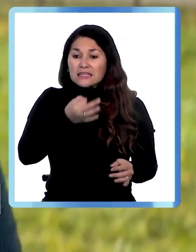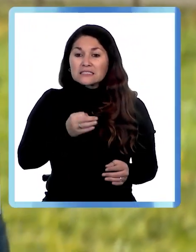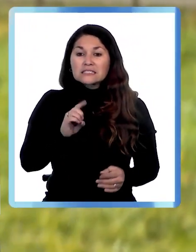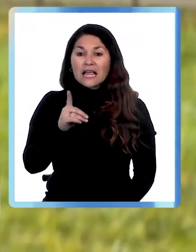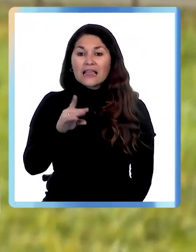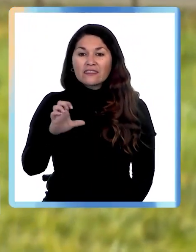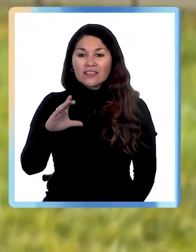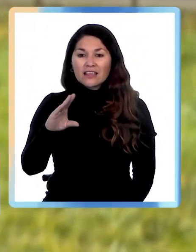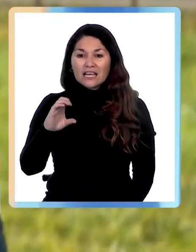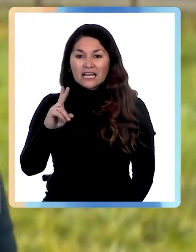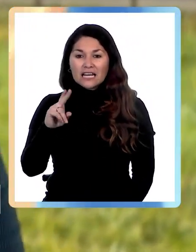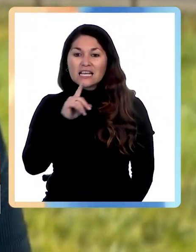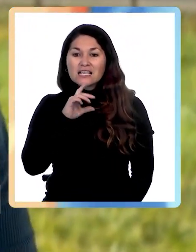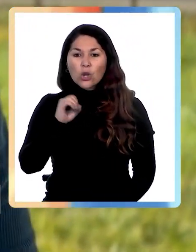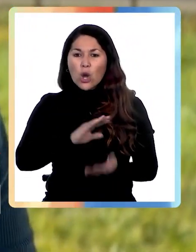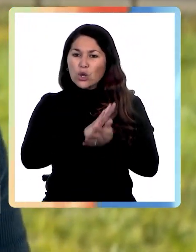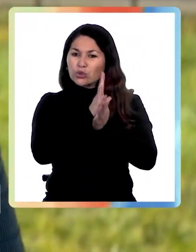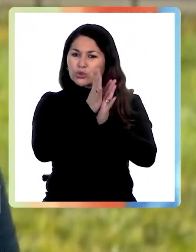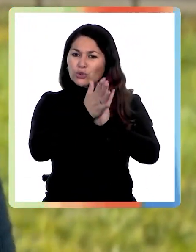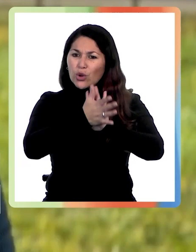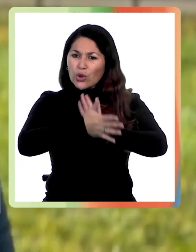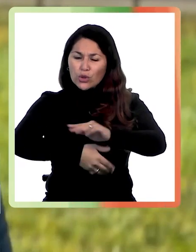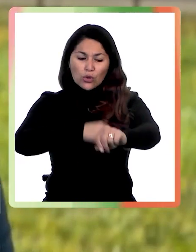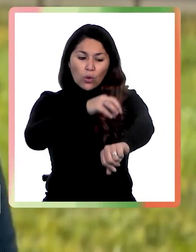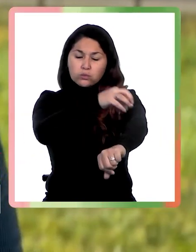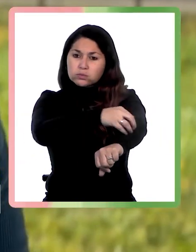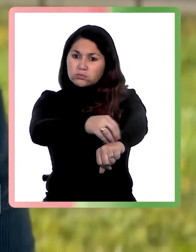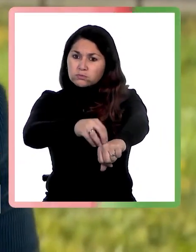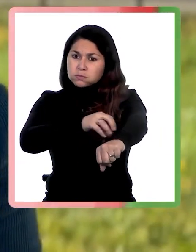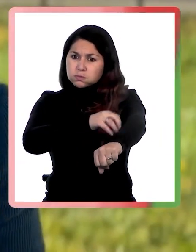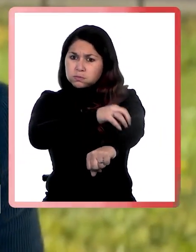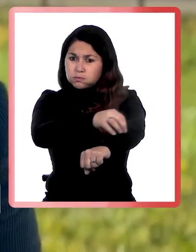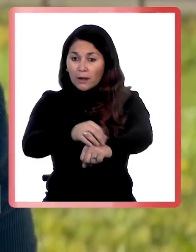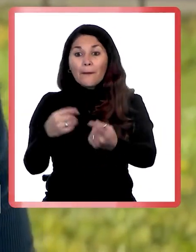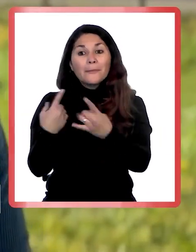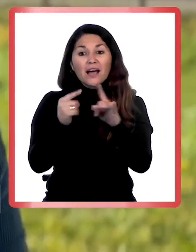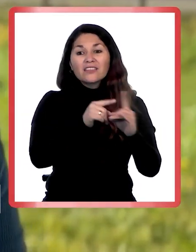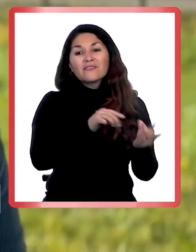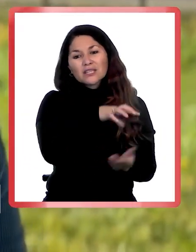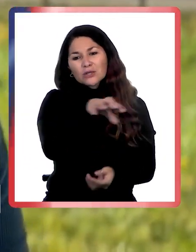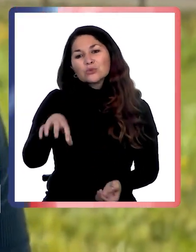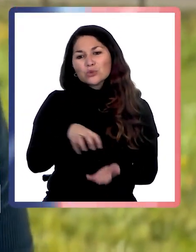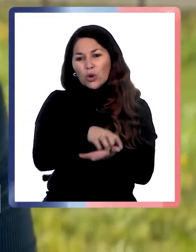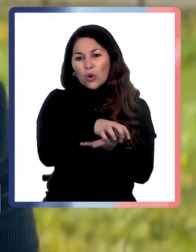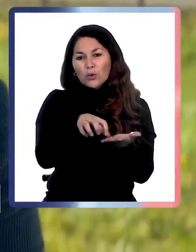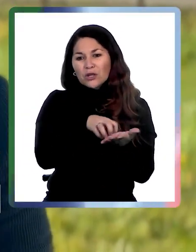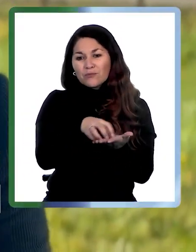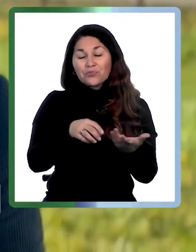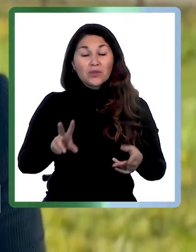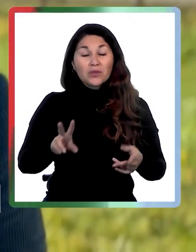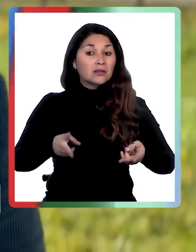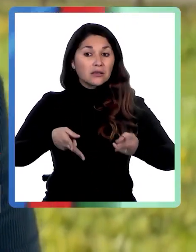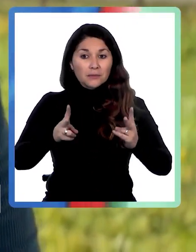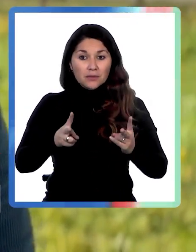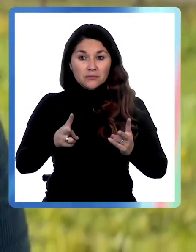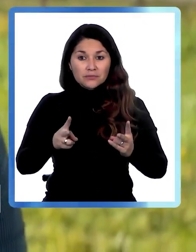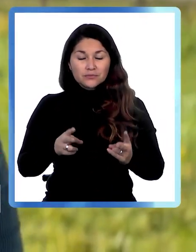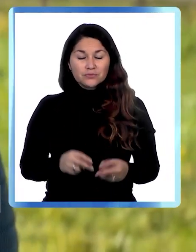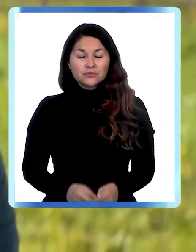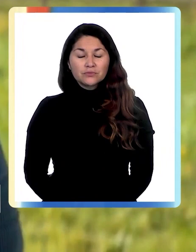y del decreto de escasez hídricas para toda la provincia de chiloé y para varias comunas de la provincia de yanquihue que nos